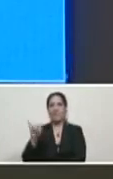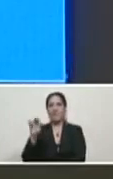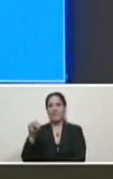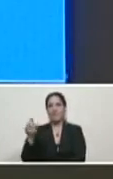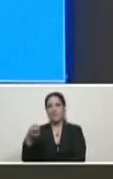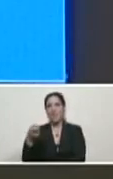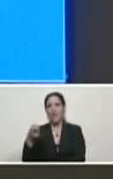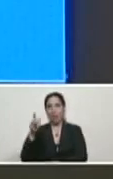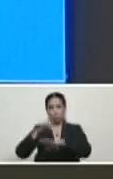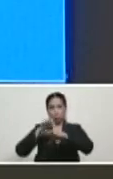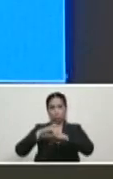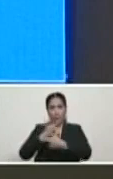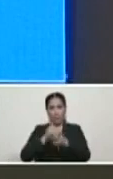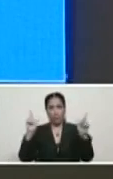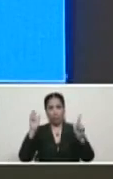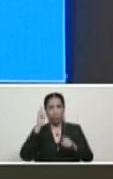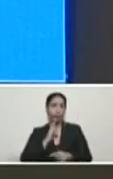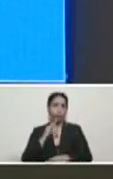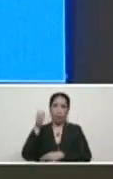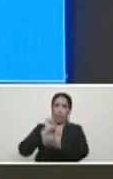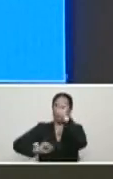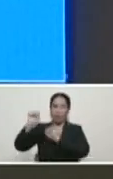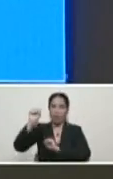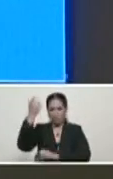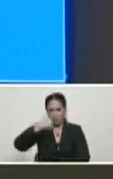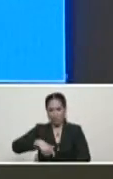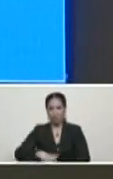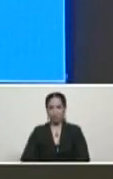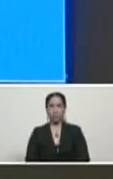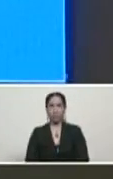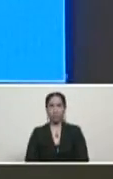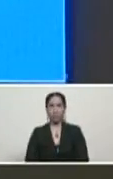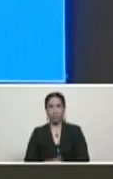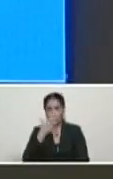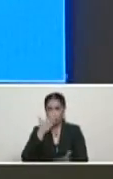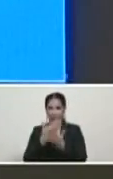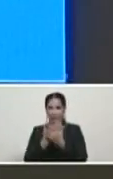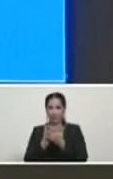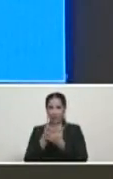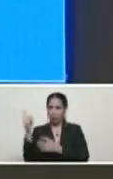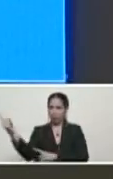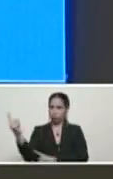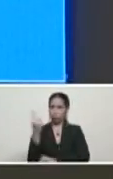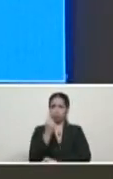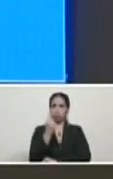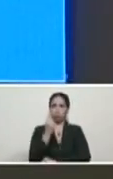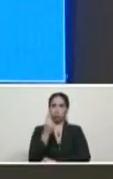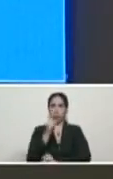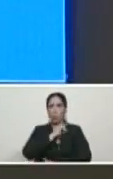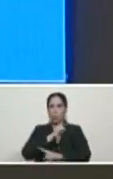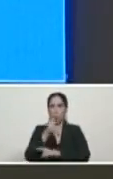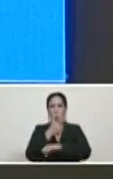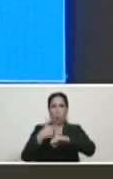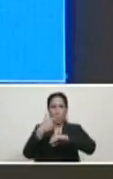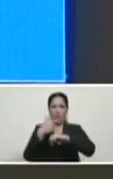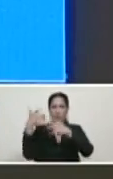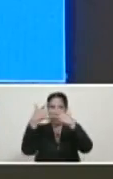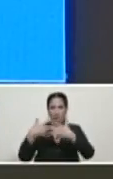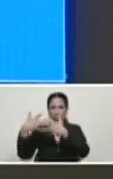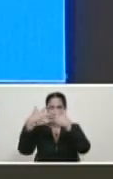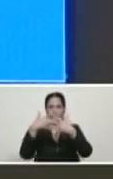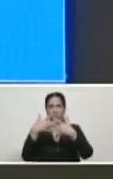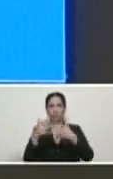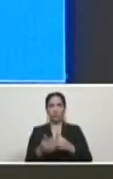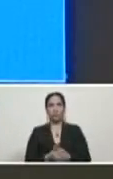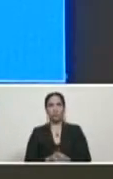libertador Simón Bolívar defender personalmente ante un agente mandado por el gobierno de entonces Estados Unidos de